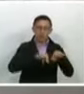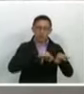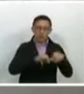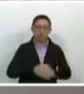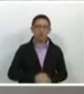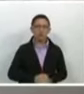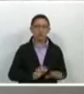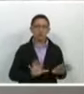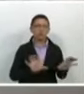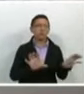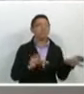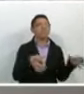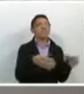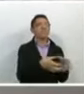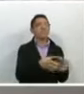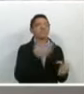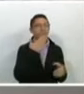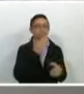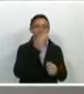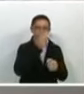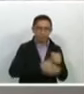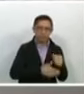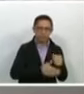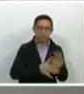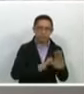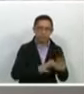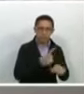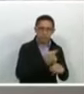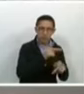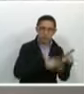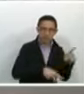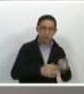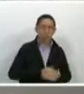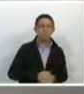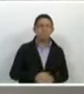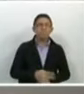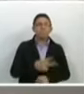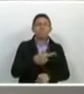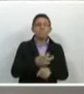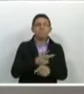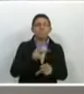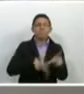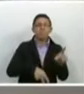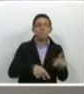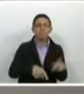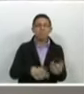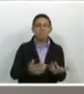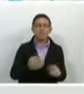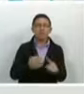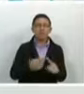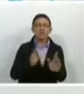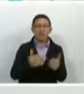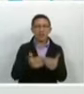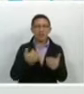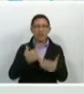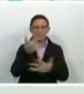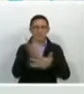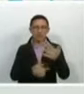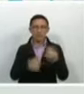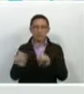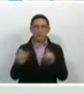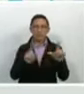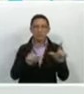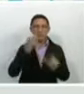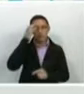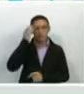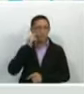de la vacunación con ellos. Después Sí, entraremos a las siguientes etapas, que son las que así veíamos es. ahí, En la gráfica que estaban es